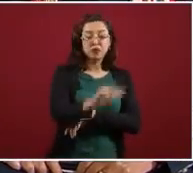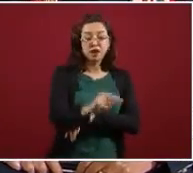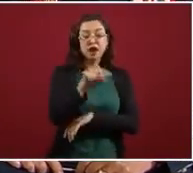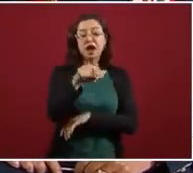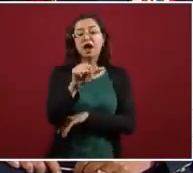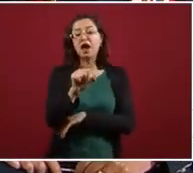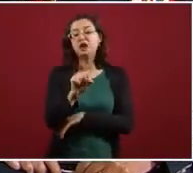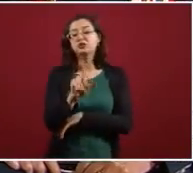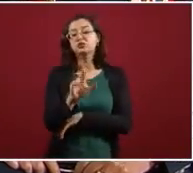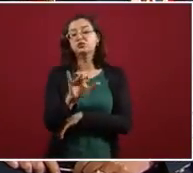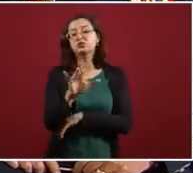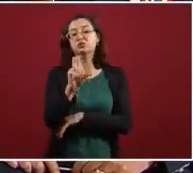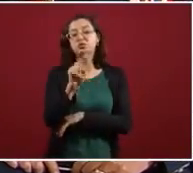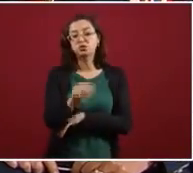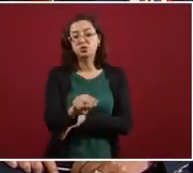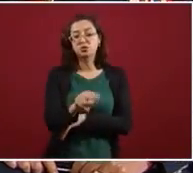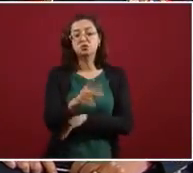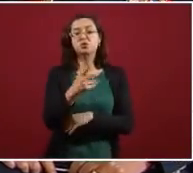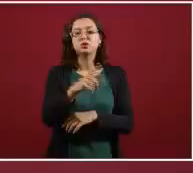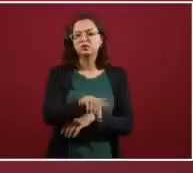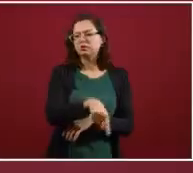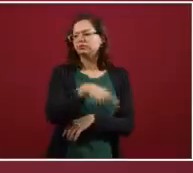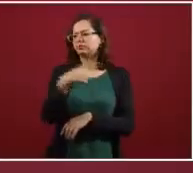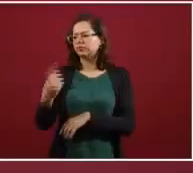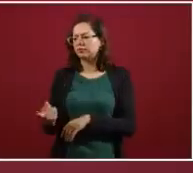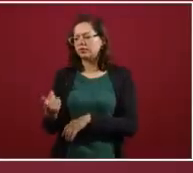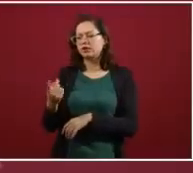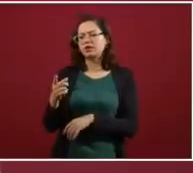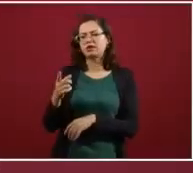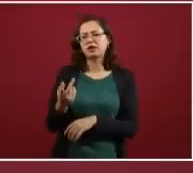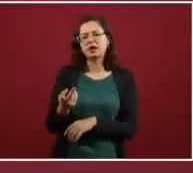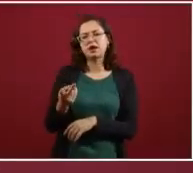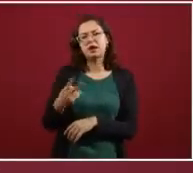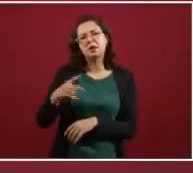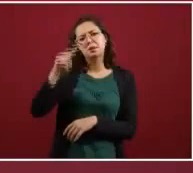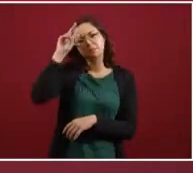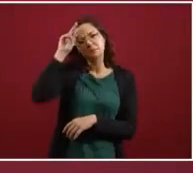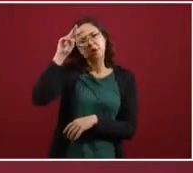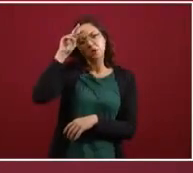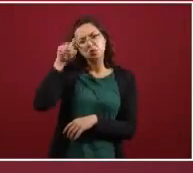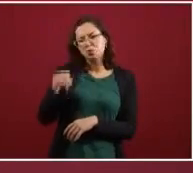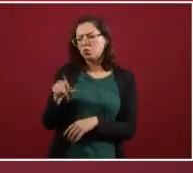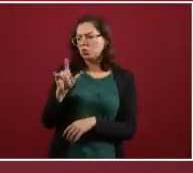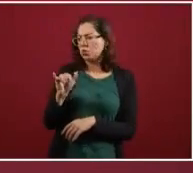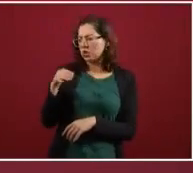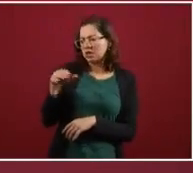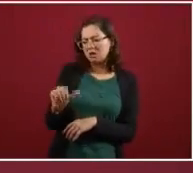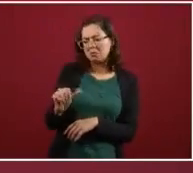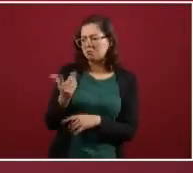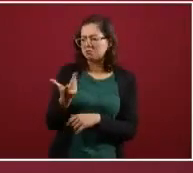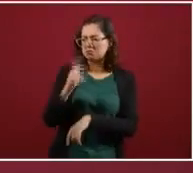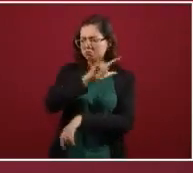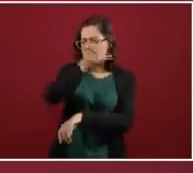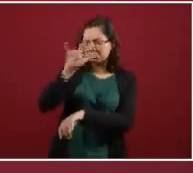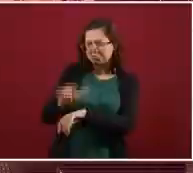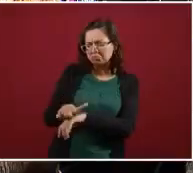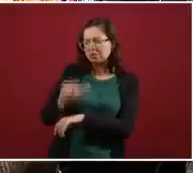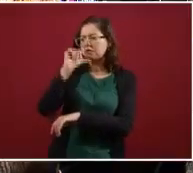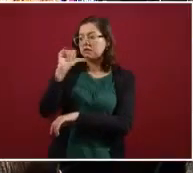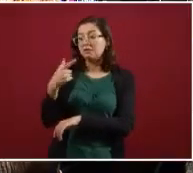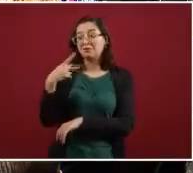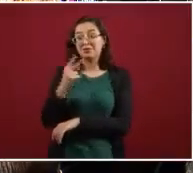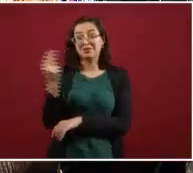ahí volver a hablar con perú y decir bueno no vamos a bajar a recargar combustible pero debemos cruzar su espacio aéreo de